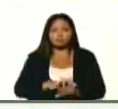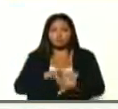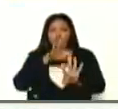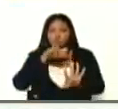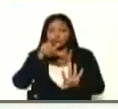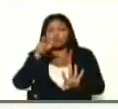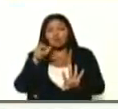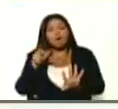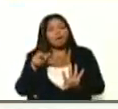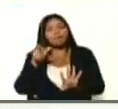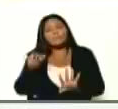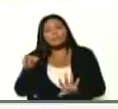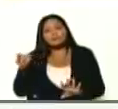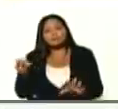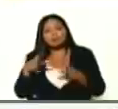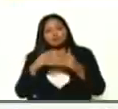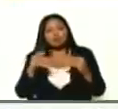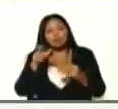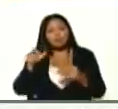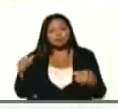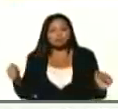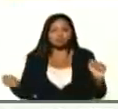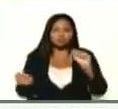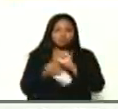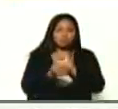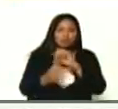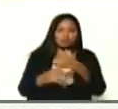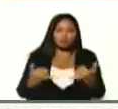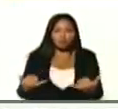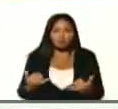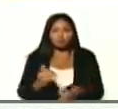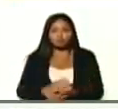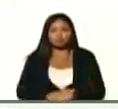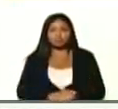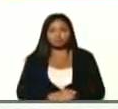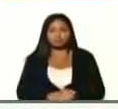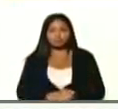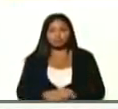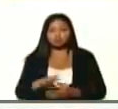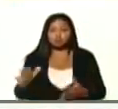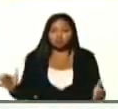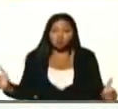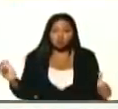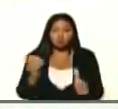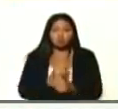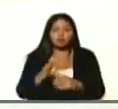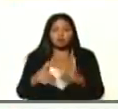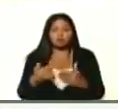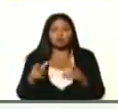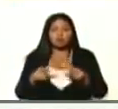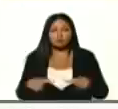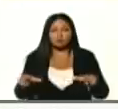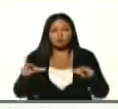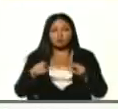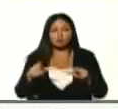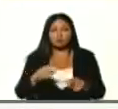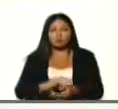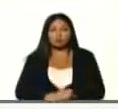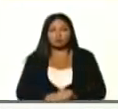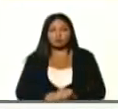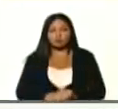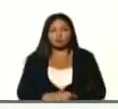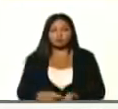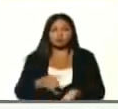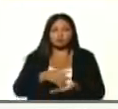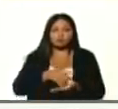la gran mayoría de todos los aprehendidos fueron capturados en estas zonas